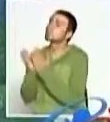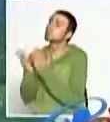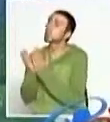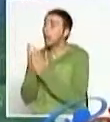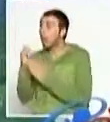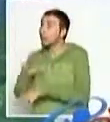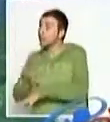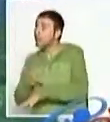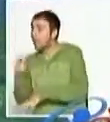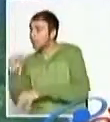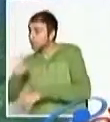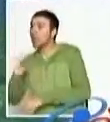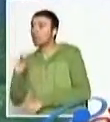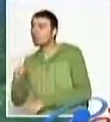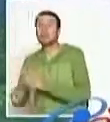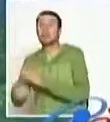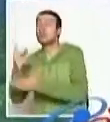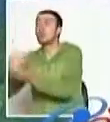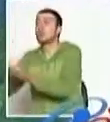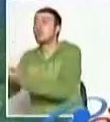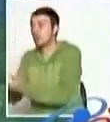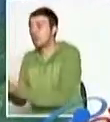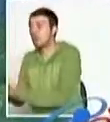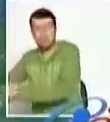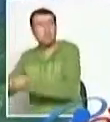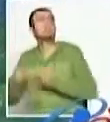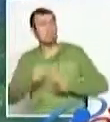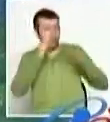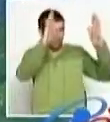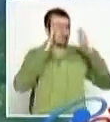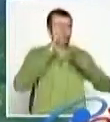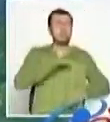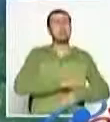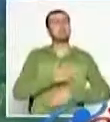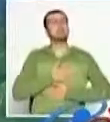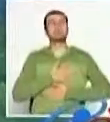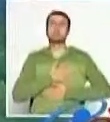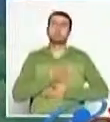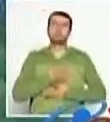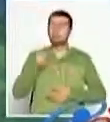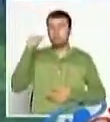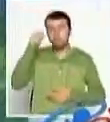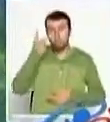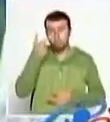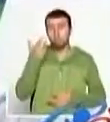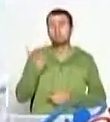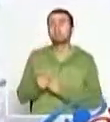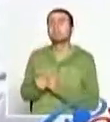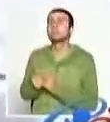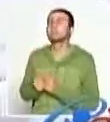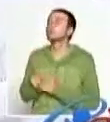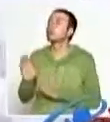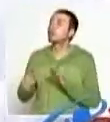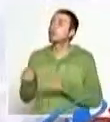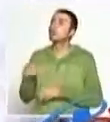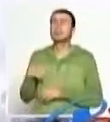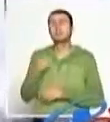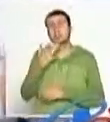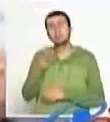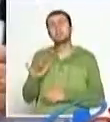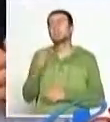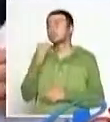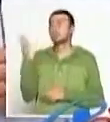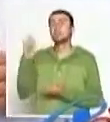manos de gente inescrupulosa. ¿Sabe qué? A uno le da mucho pesar cuando estamos en la consulta,